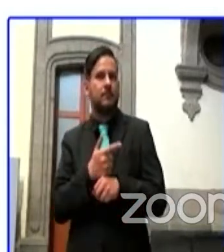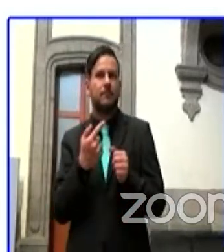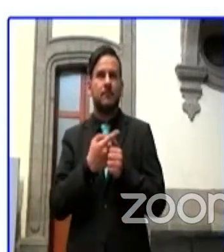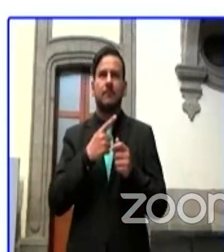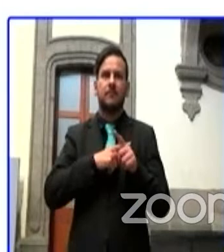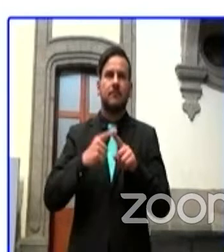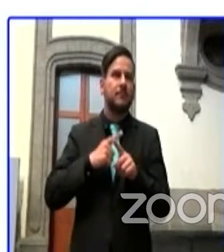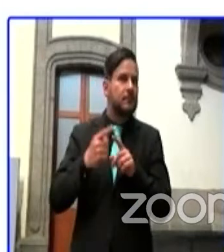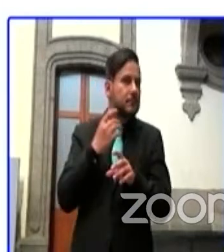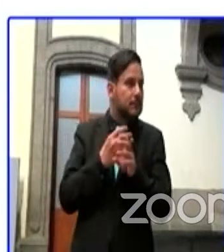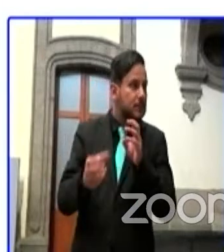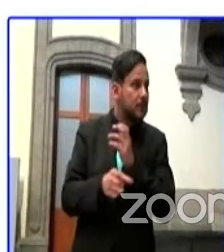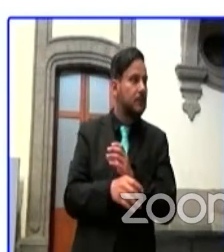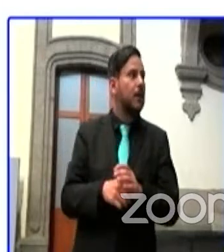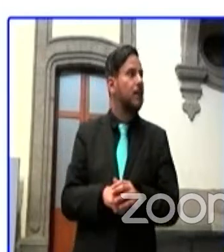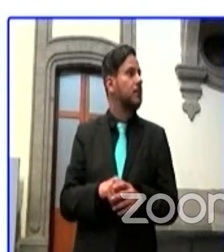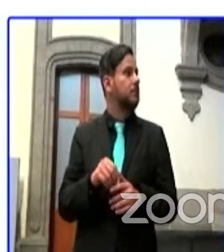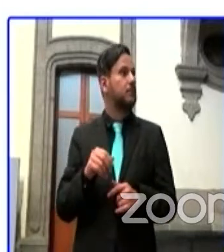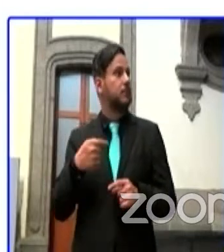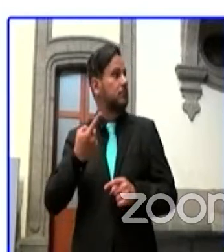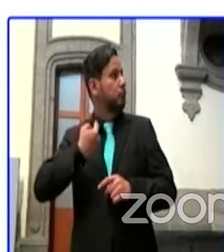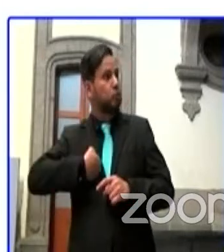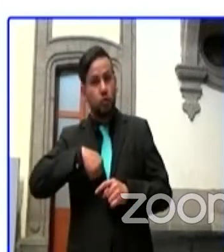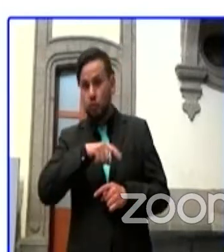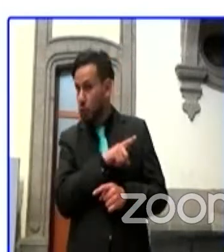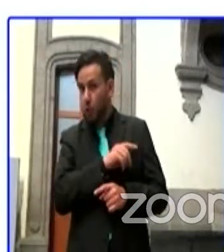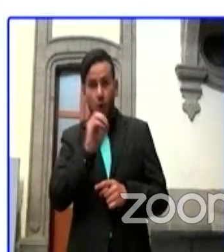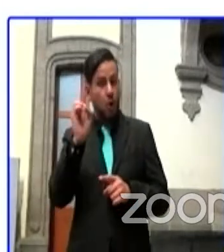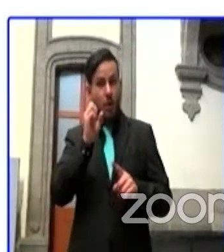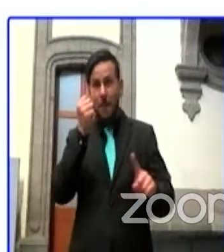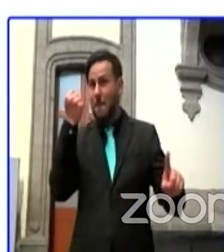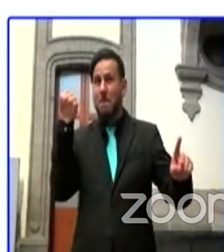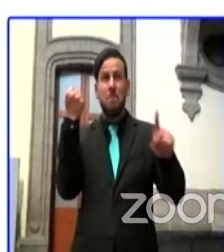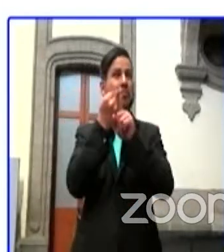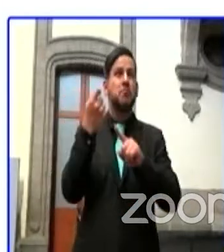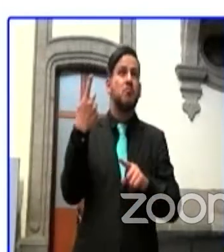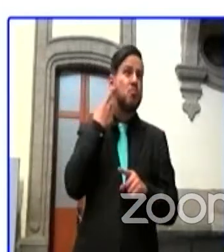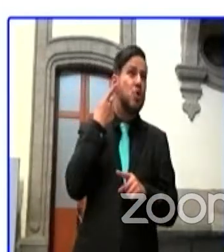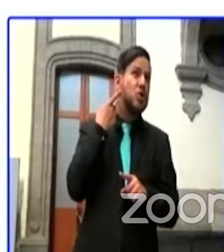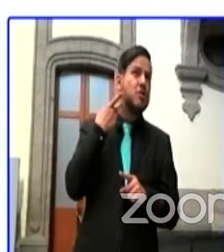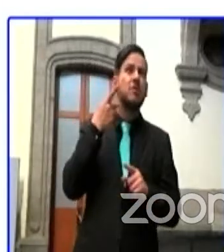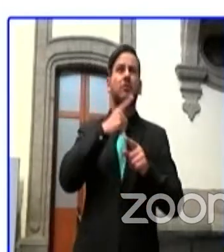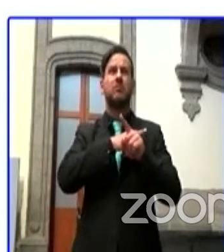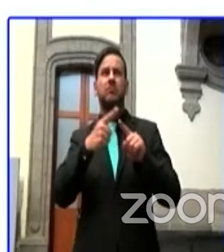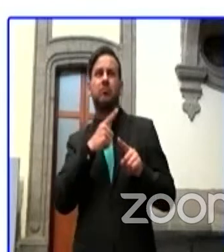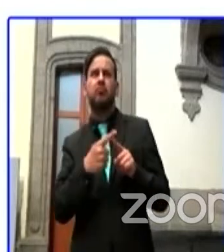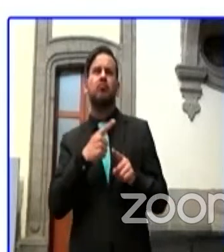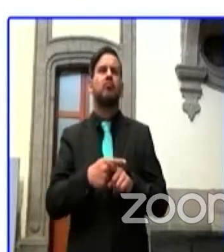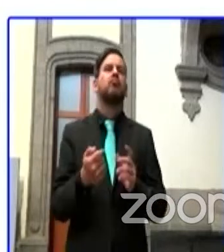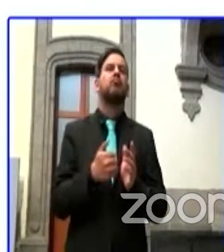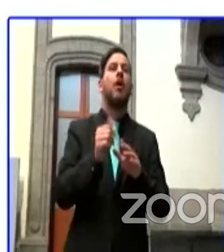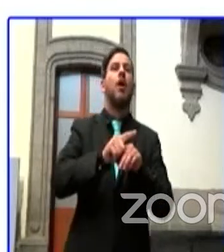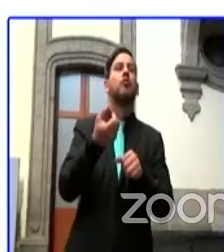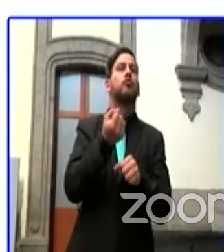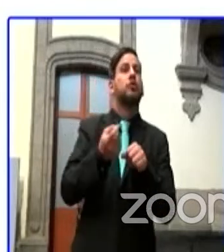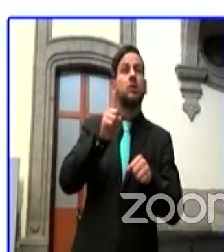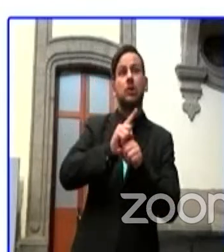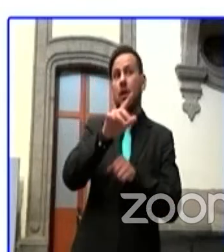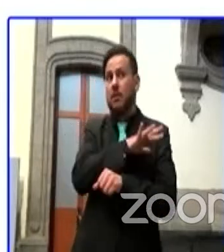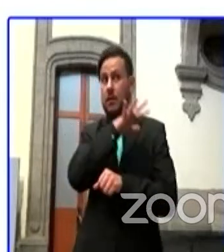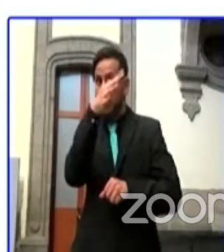acciones que si no le llegamos a los políticos y a los funcionarios y a la sociedad en